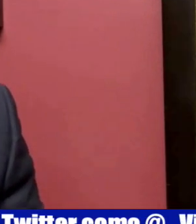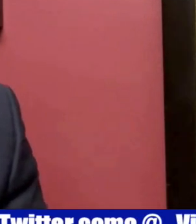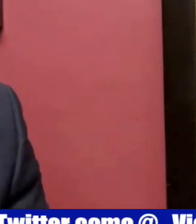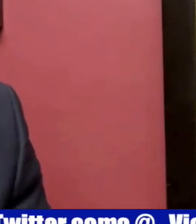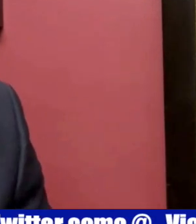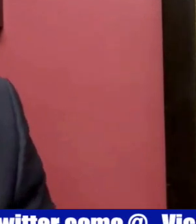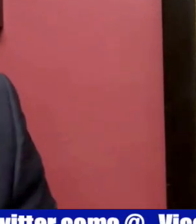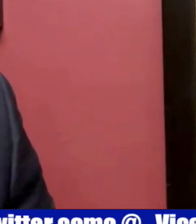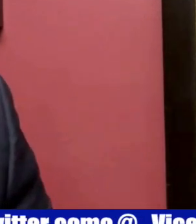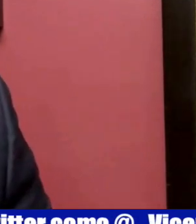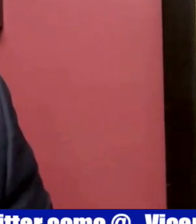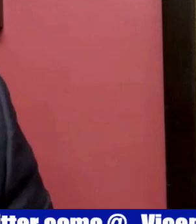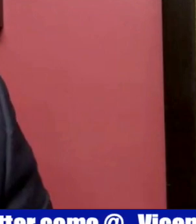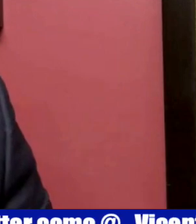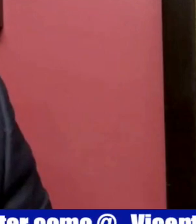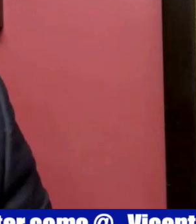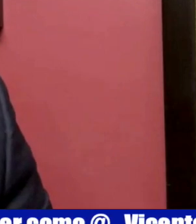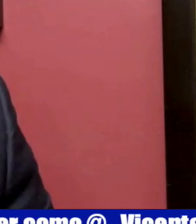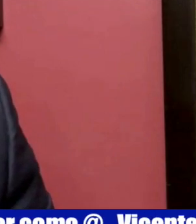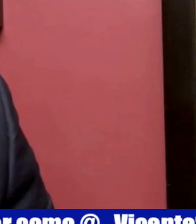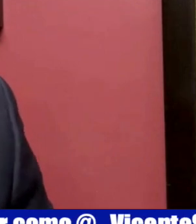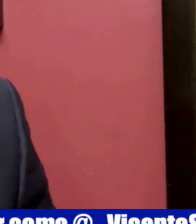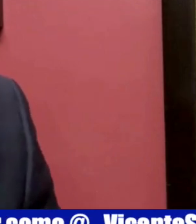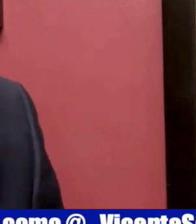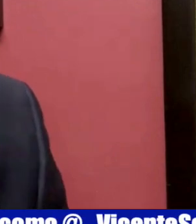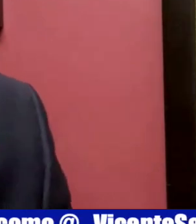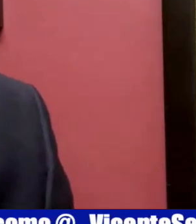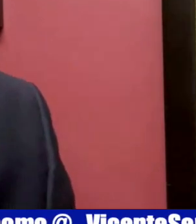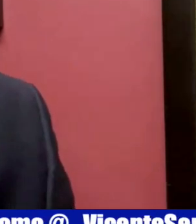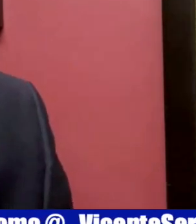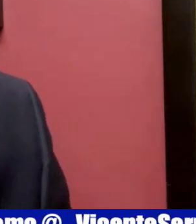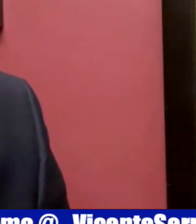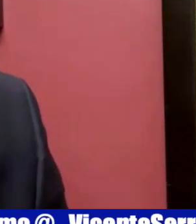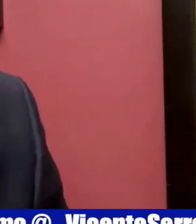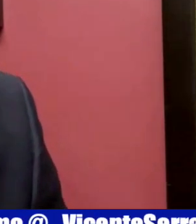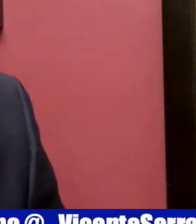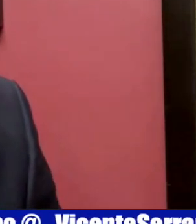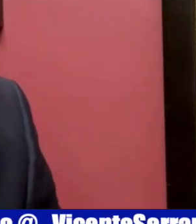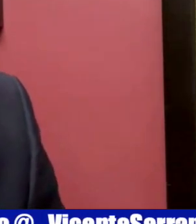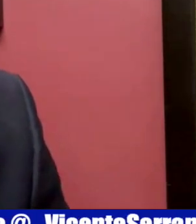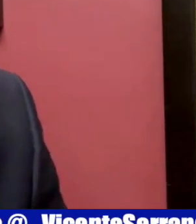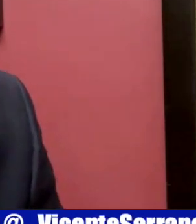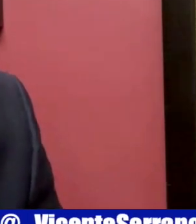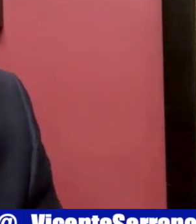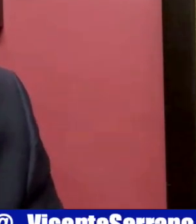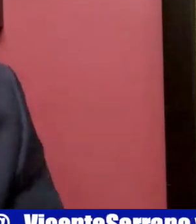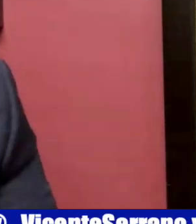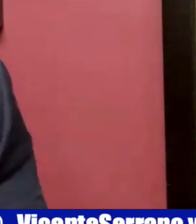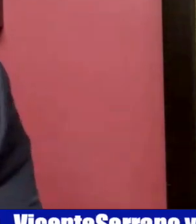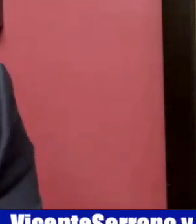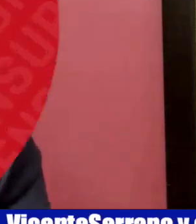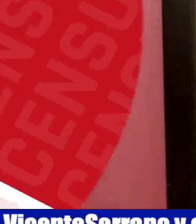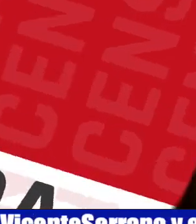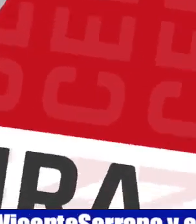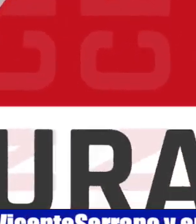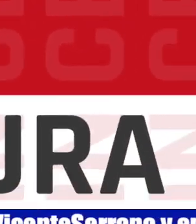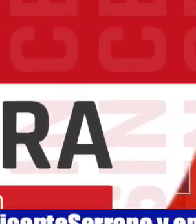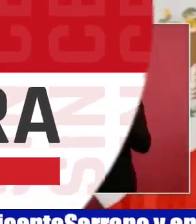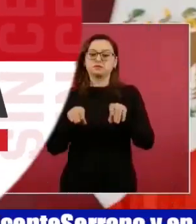por la forma en que el presidente, pues, le reviró. Vea y escuche.